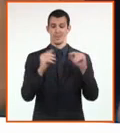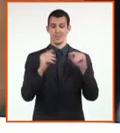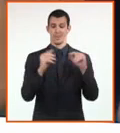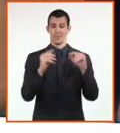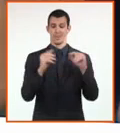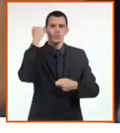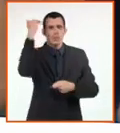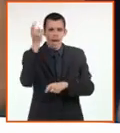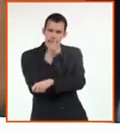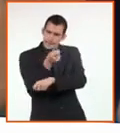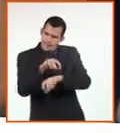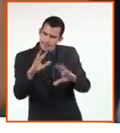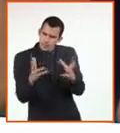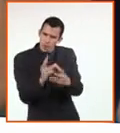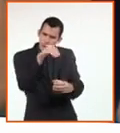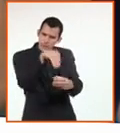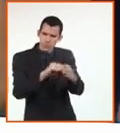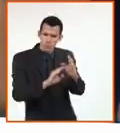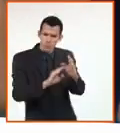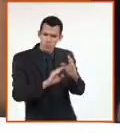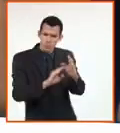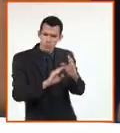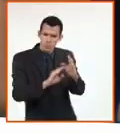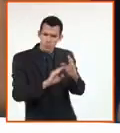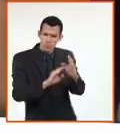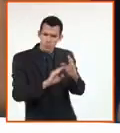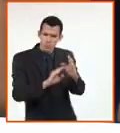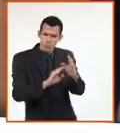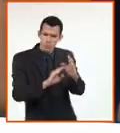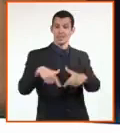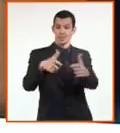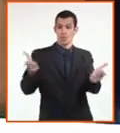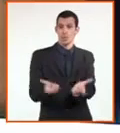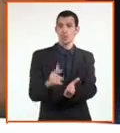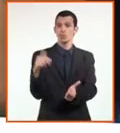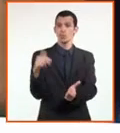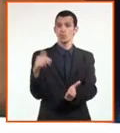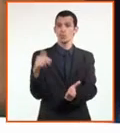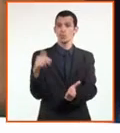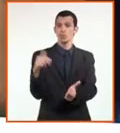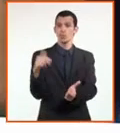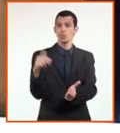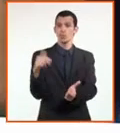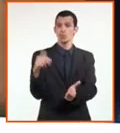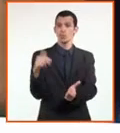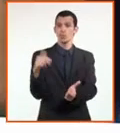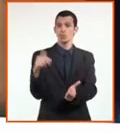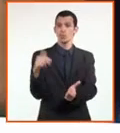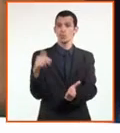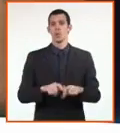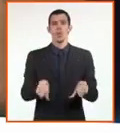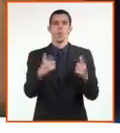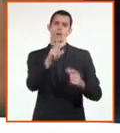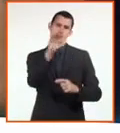organización mejor. Durante todo este décimo congreso de la FEU, la celebración de nuestro centenario de la FEU